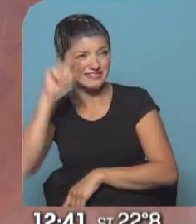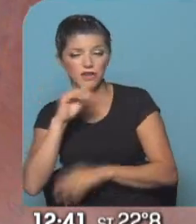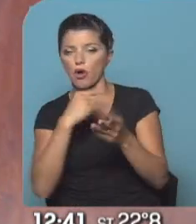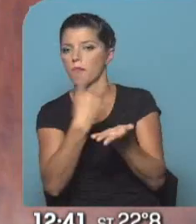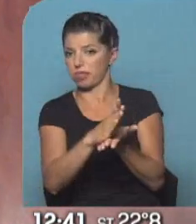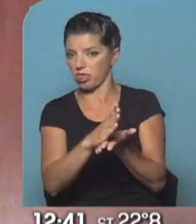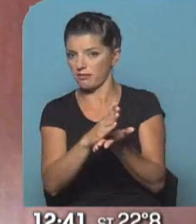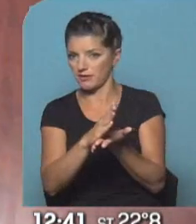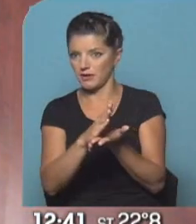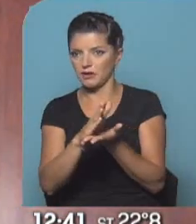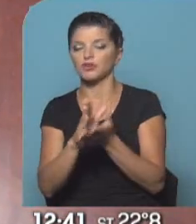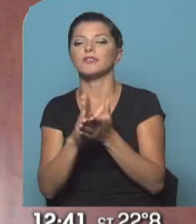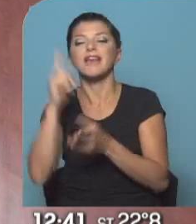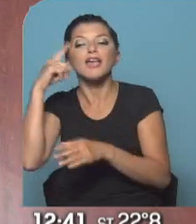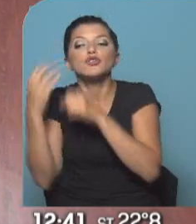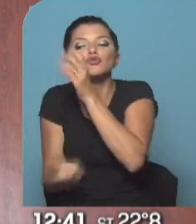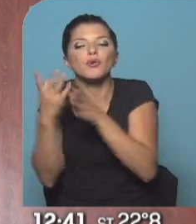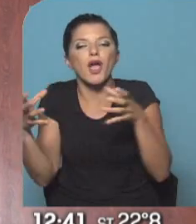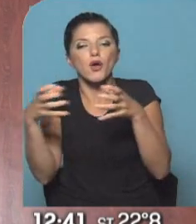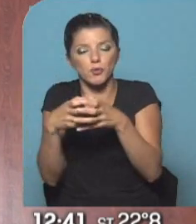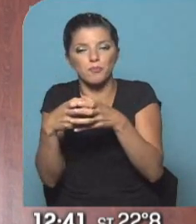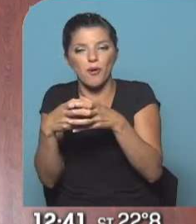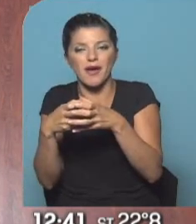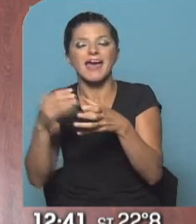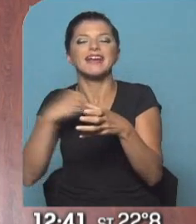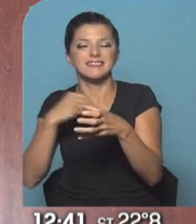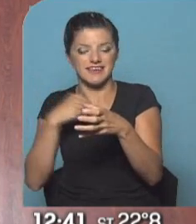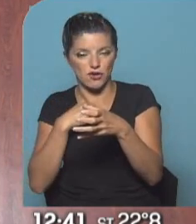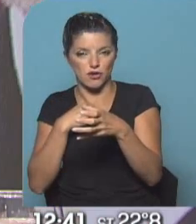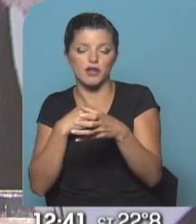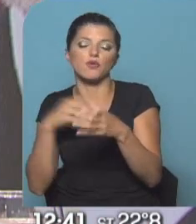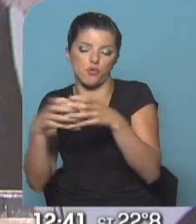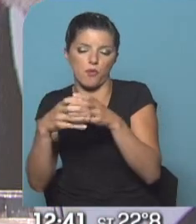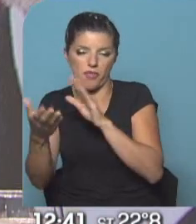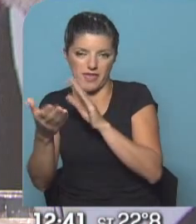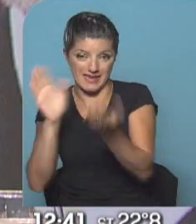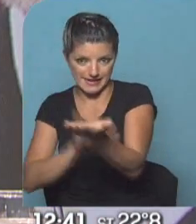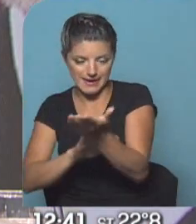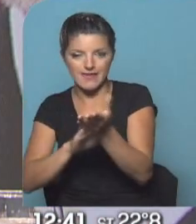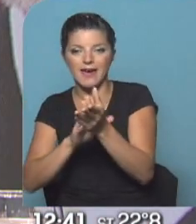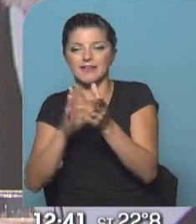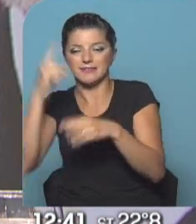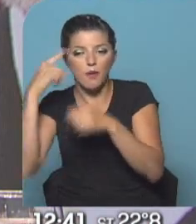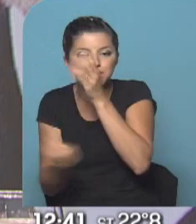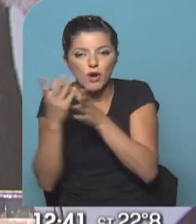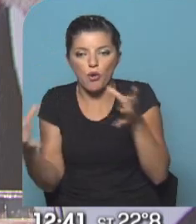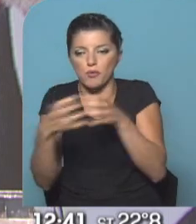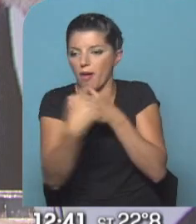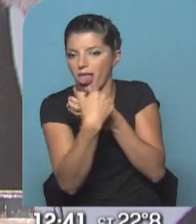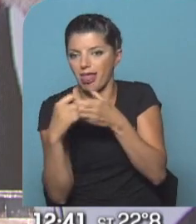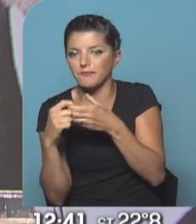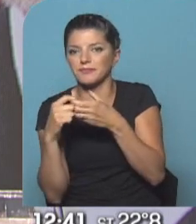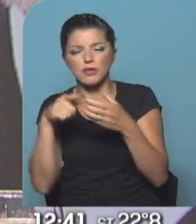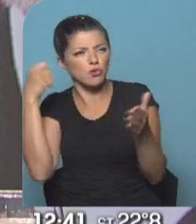del no integrado por la democracia cristiana, por el Partido Socialista y por el resto de los partidos de izquierda, que fue el que disputó con la derecha y en general ganó